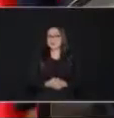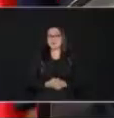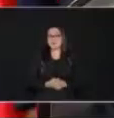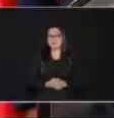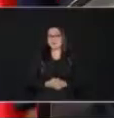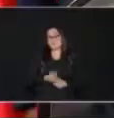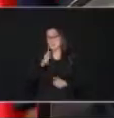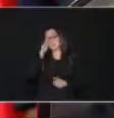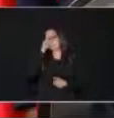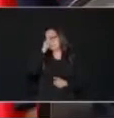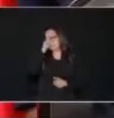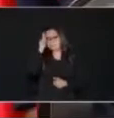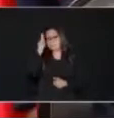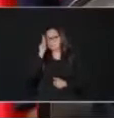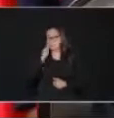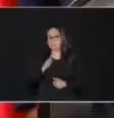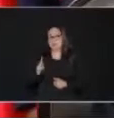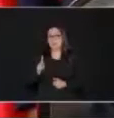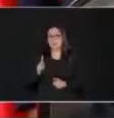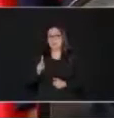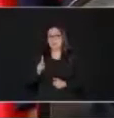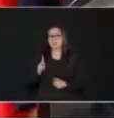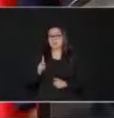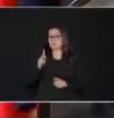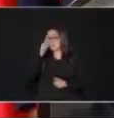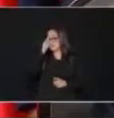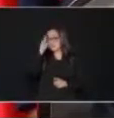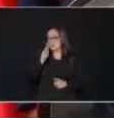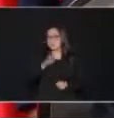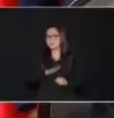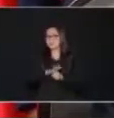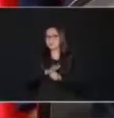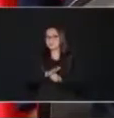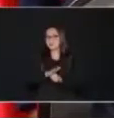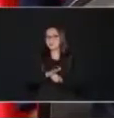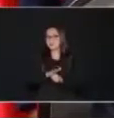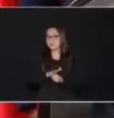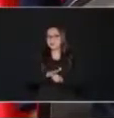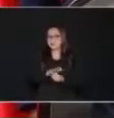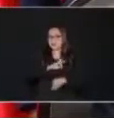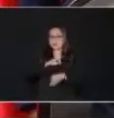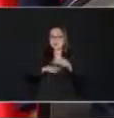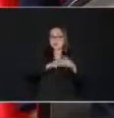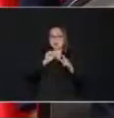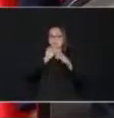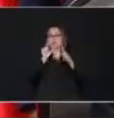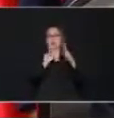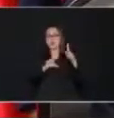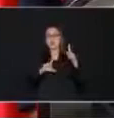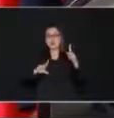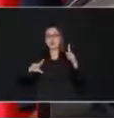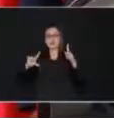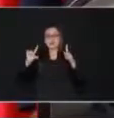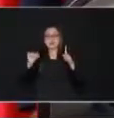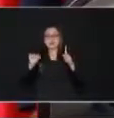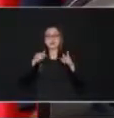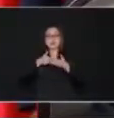no en 3 años o en 6 años, 2021. Cuando yo me vaya. Ayer se puso una fecha, 2021, para bajar los precios. Por ahora dice,